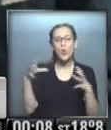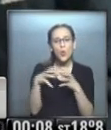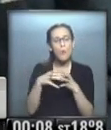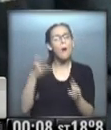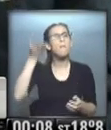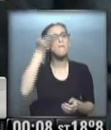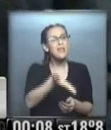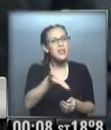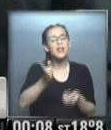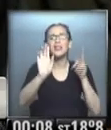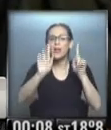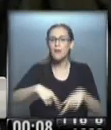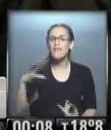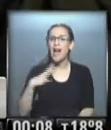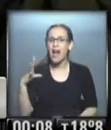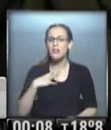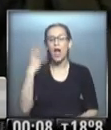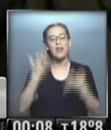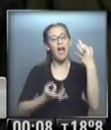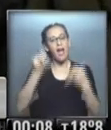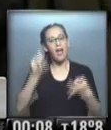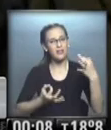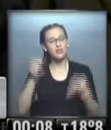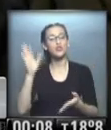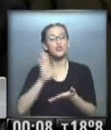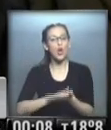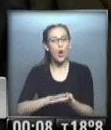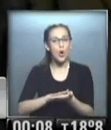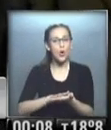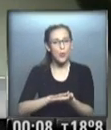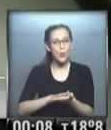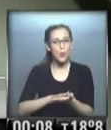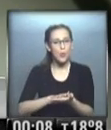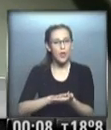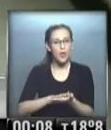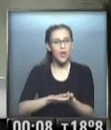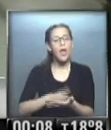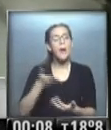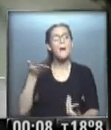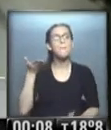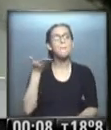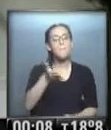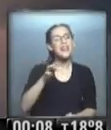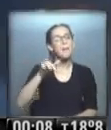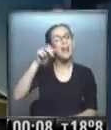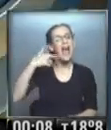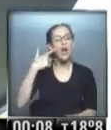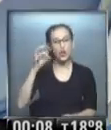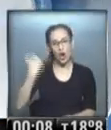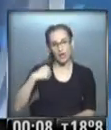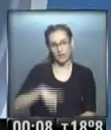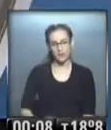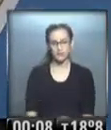Apelaciones también tiene pendiente en análisis la apelación al plenario pedida por nuestro país.